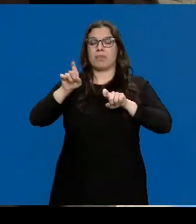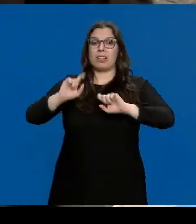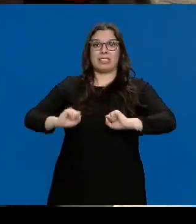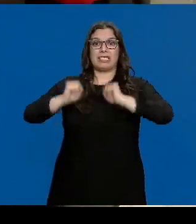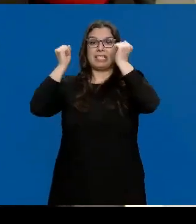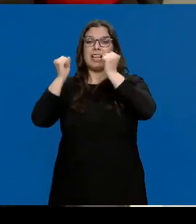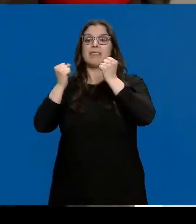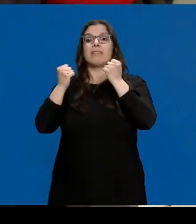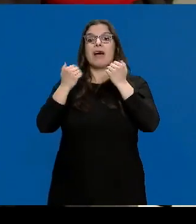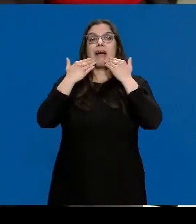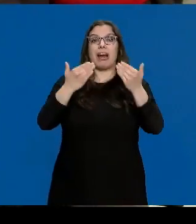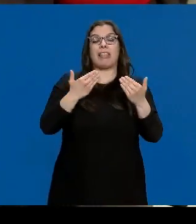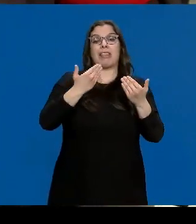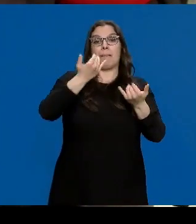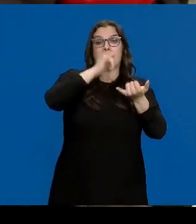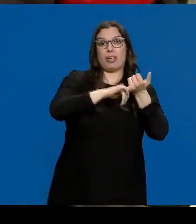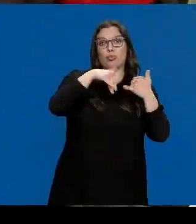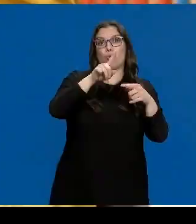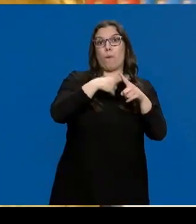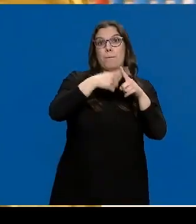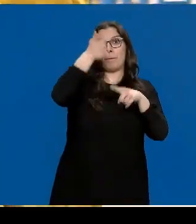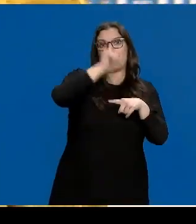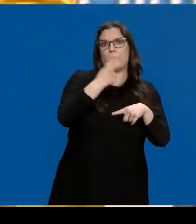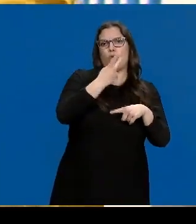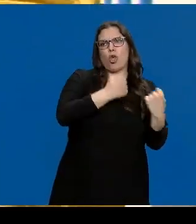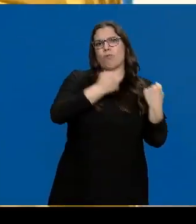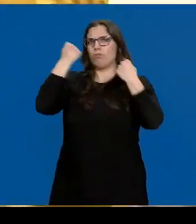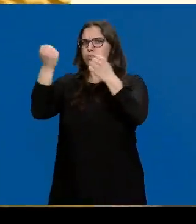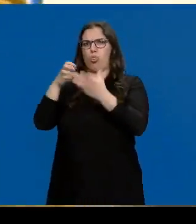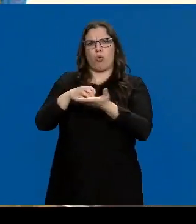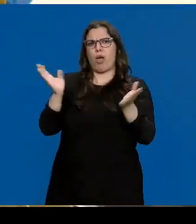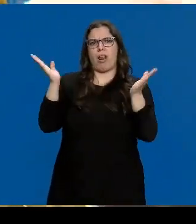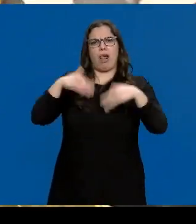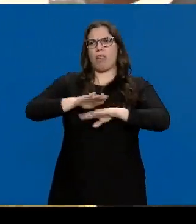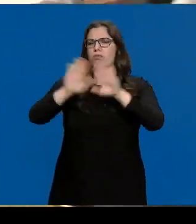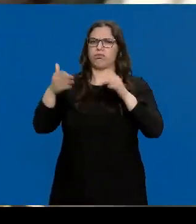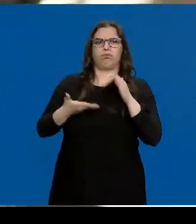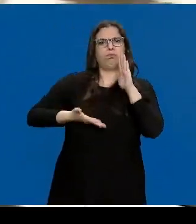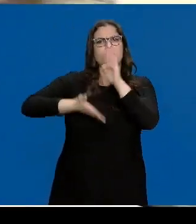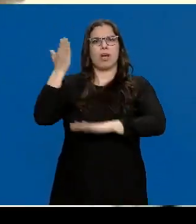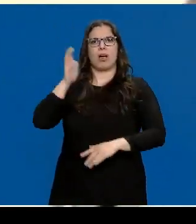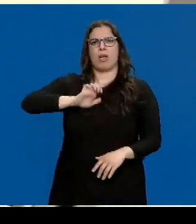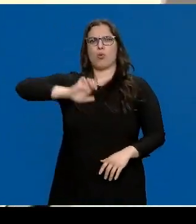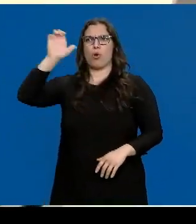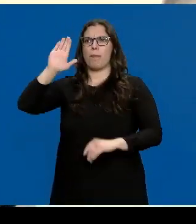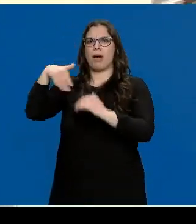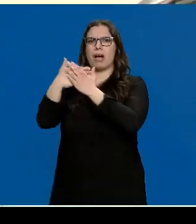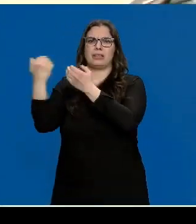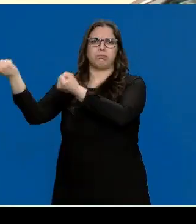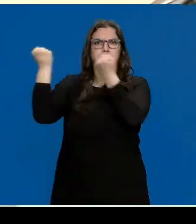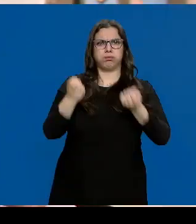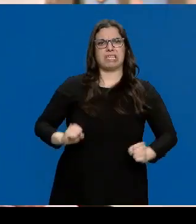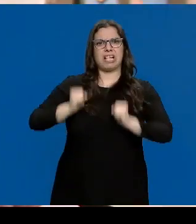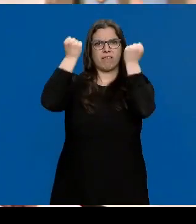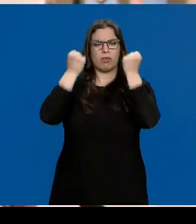rumbo a España gracias a Nacho y a su primo. Sus ángeles de la guarda no dudaron en emprender un largo viaje por Europa para traerlos sanos y